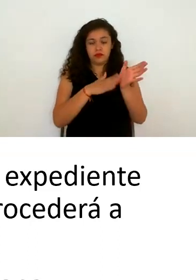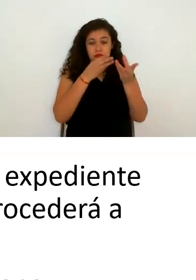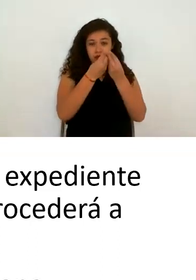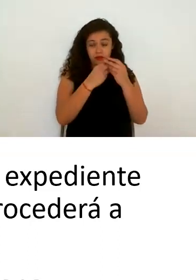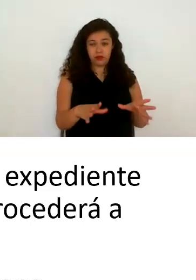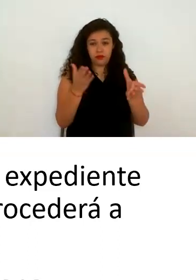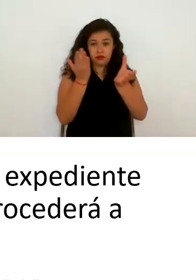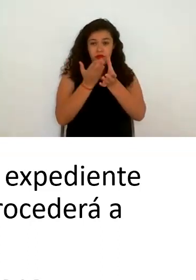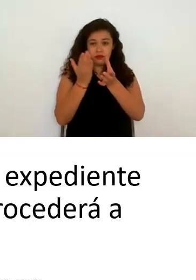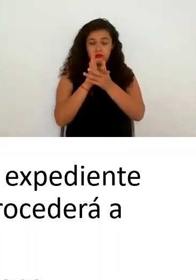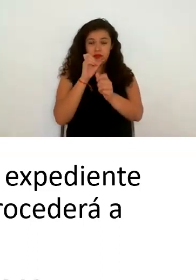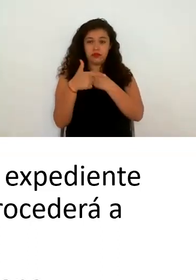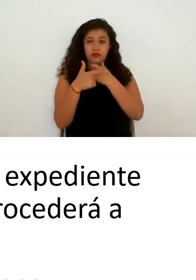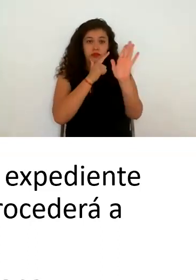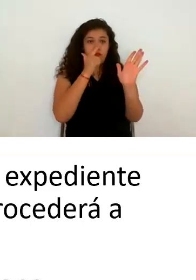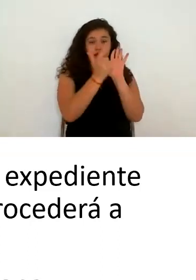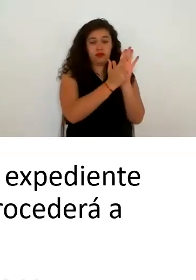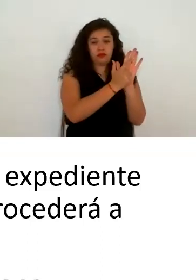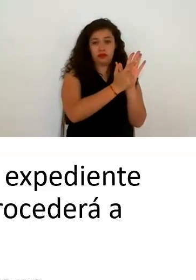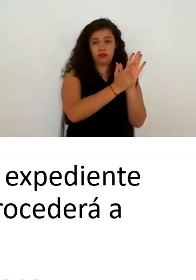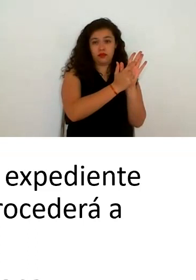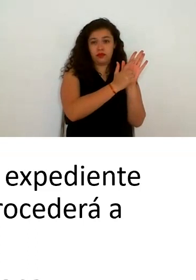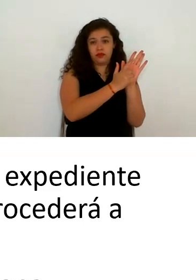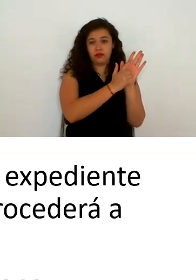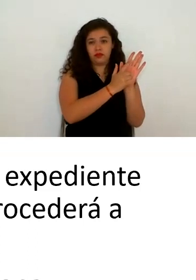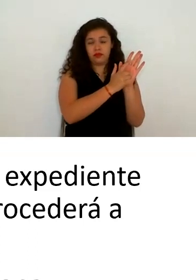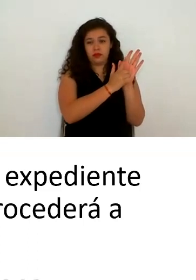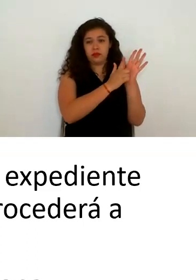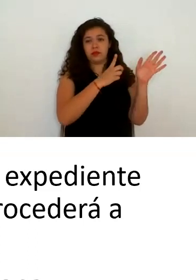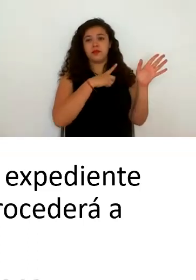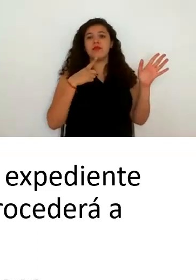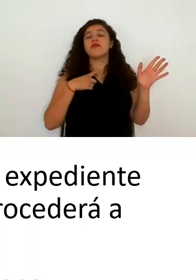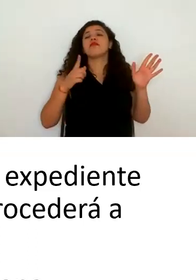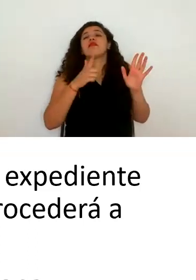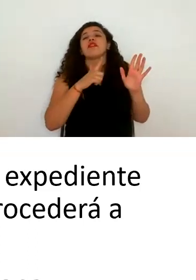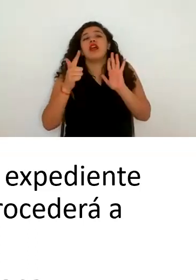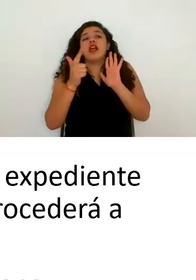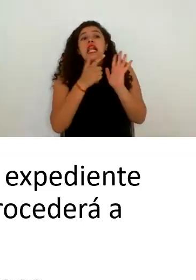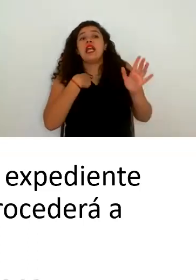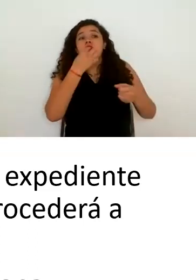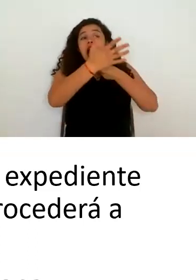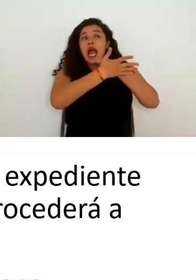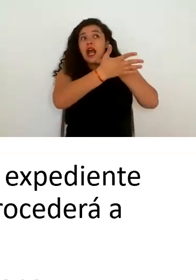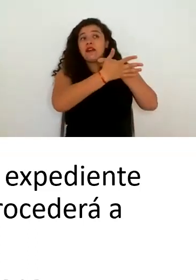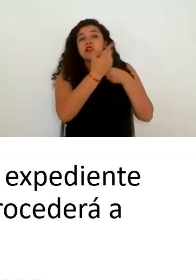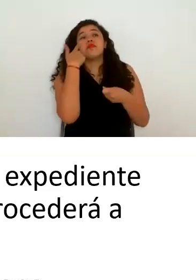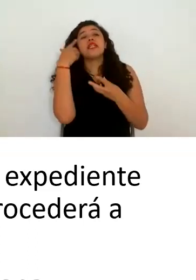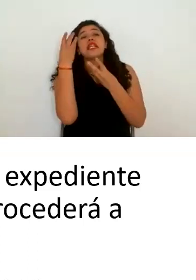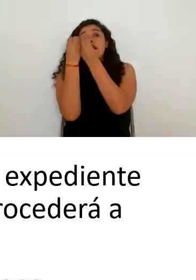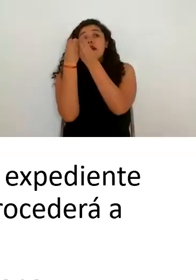un expediente legal, sí habría que tener que notificar a las instancias legales correspondientes